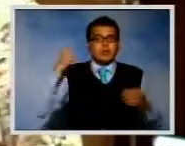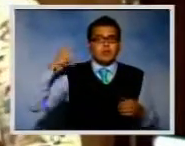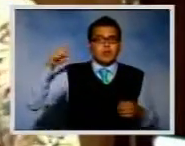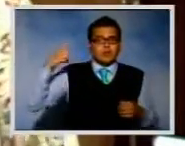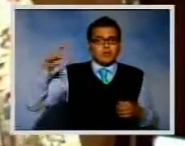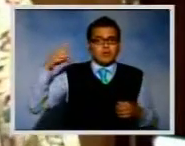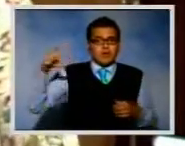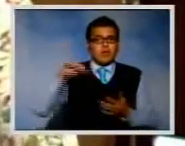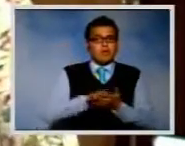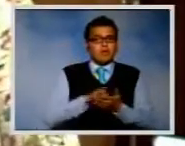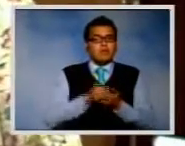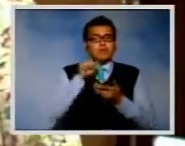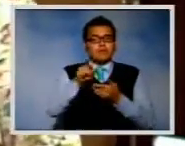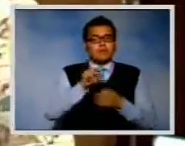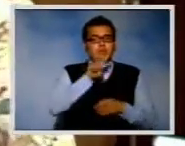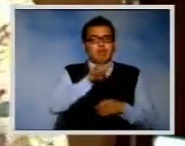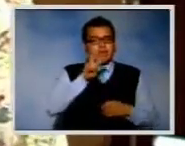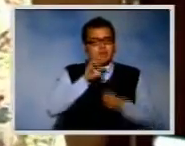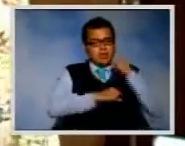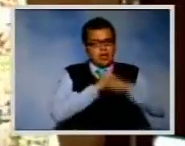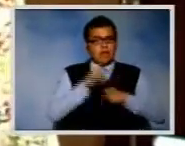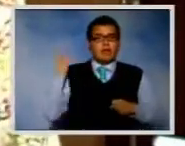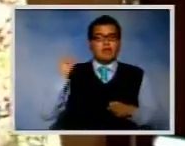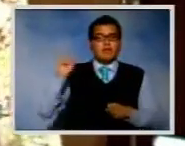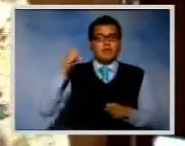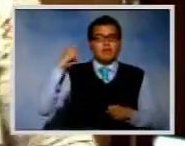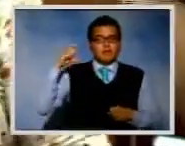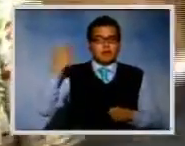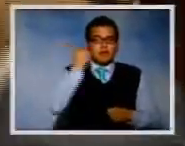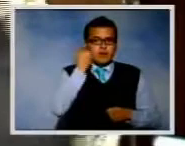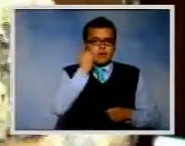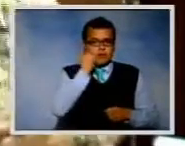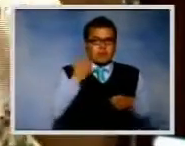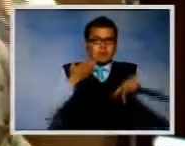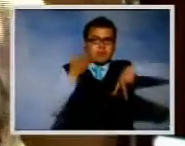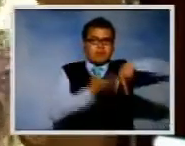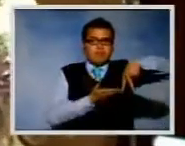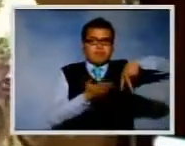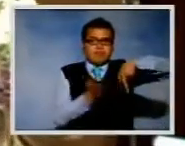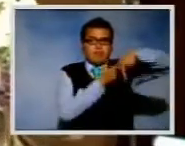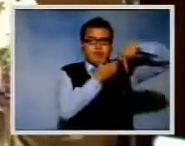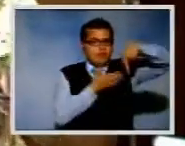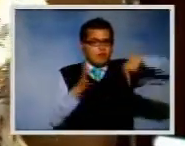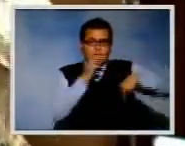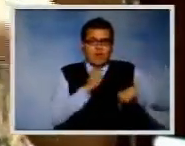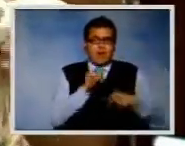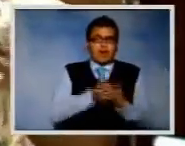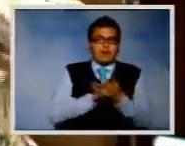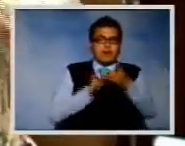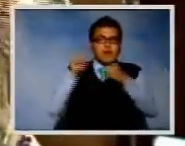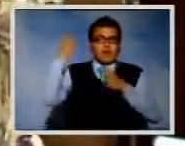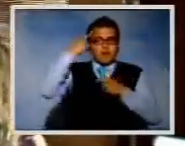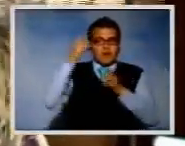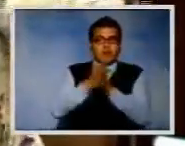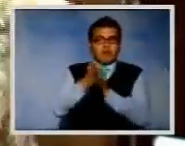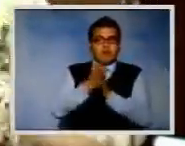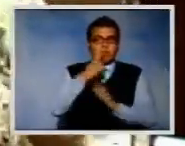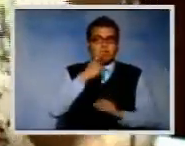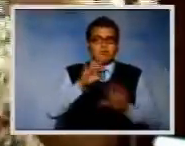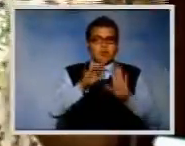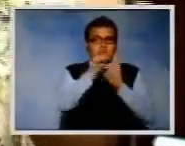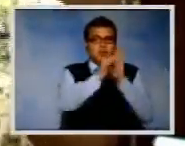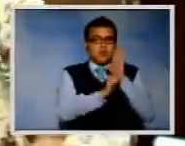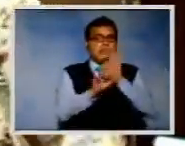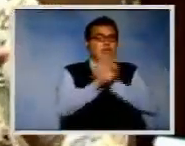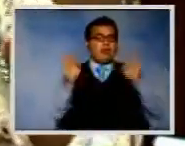prestó 23 años el servicio y por su enfermedad perdió una pierna y ya el Gobierno le dijo que se va del programa